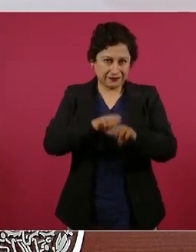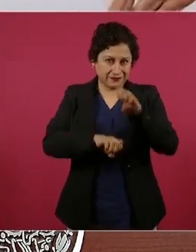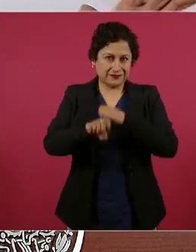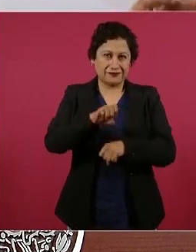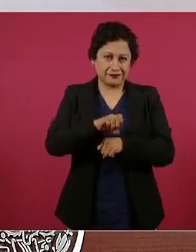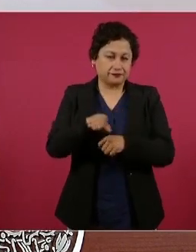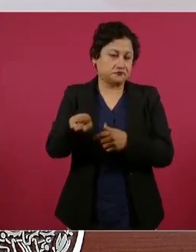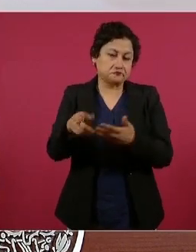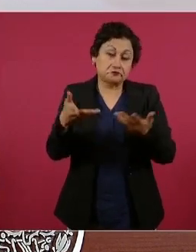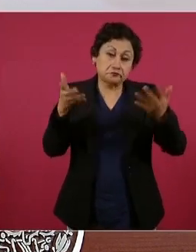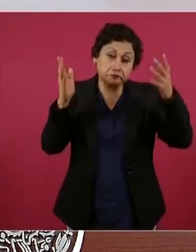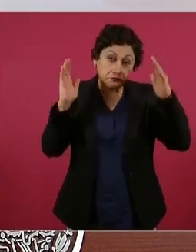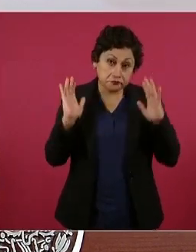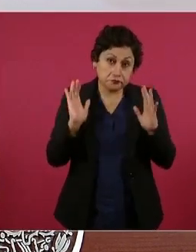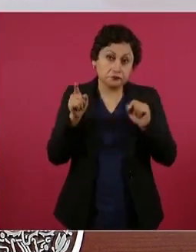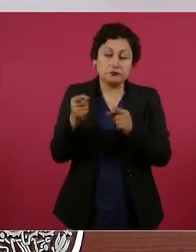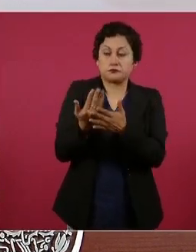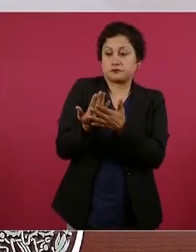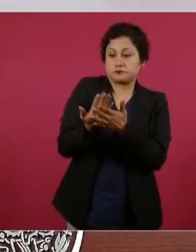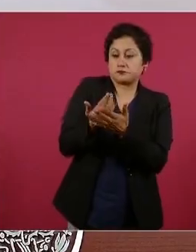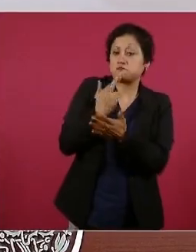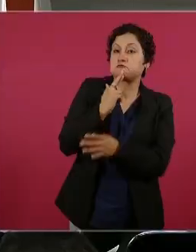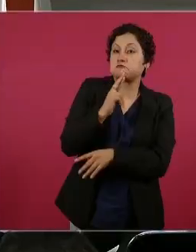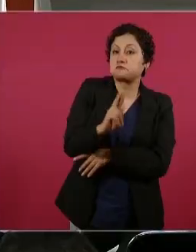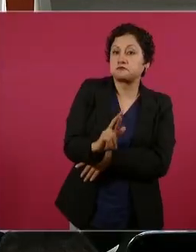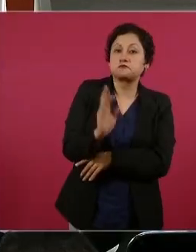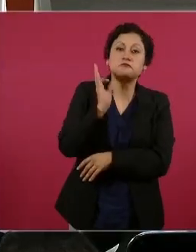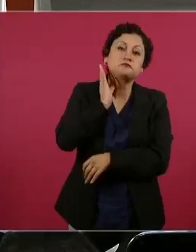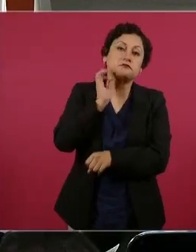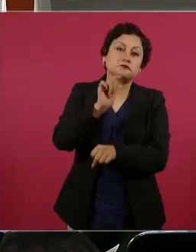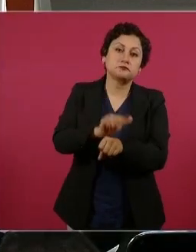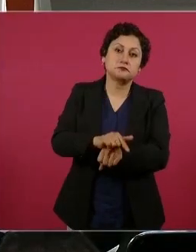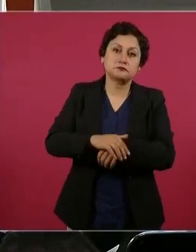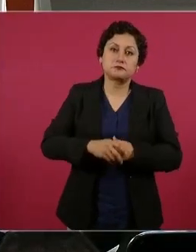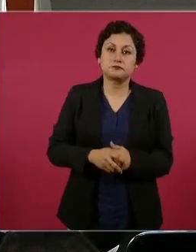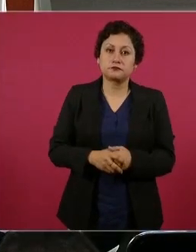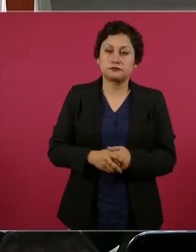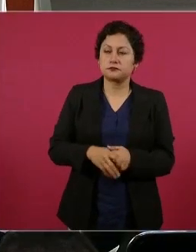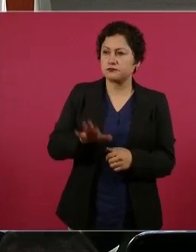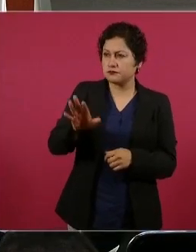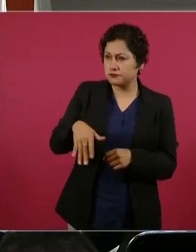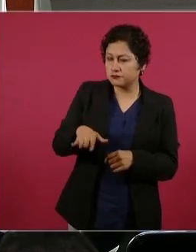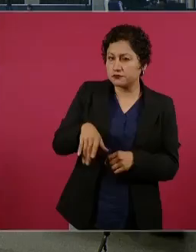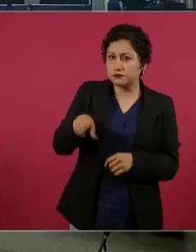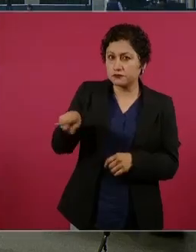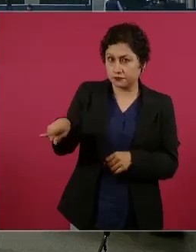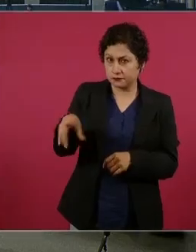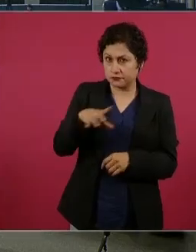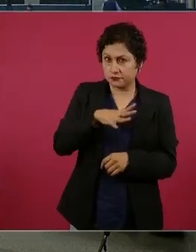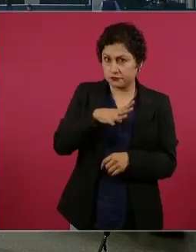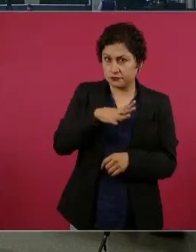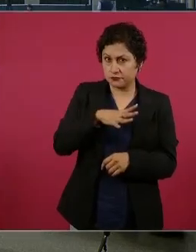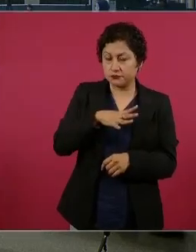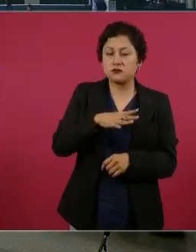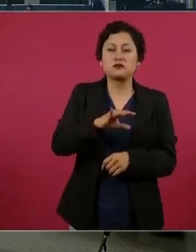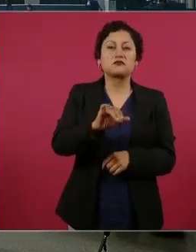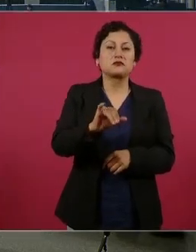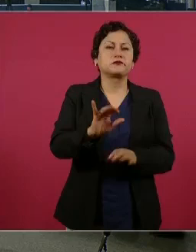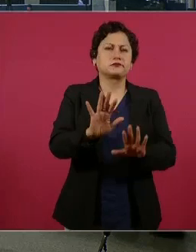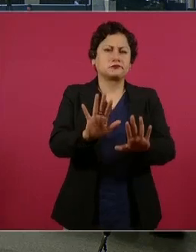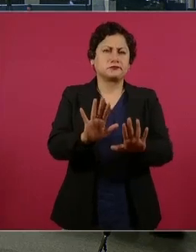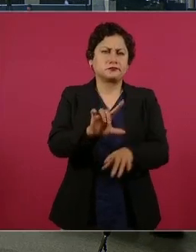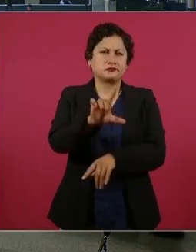Pero hay que esperar a ver qué dice la fiscalía. ¿No te entregaron? Ah, sí, no, ahorita